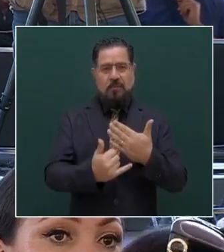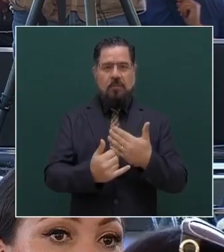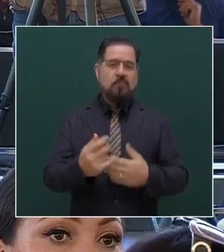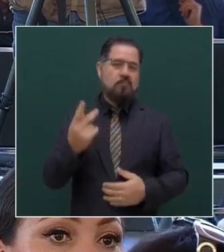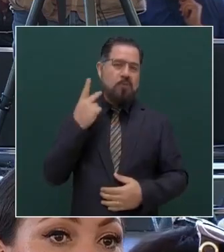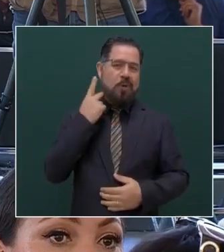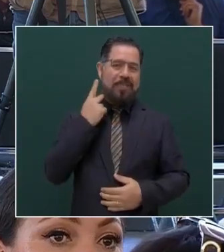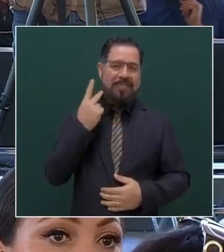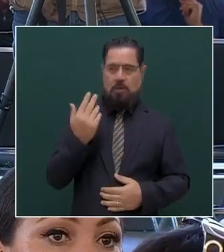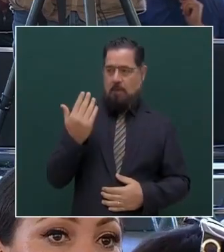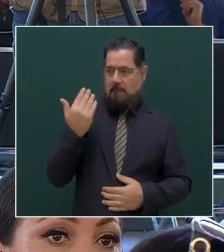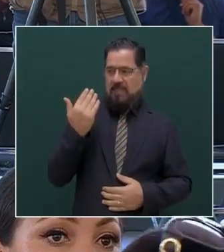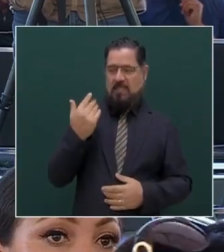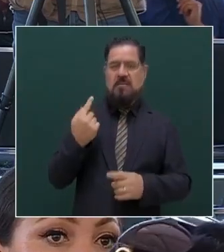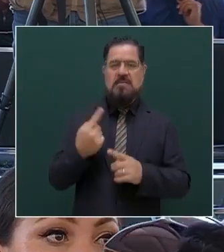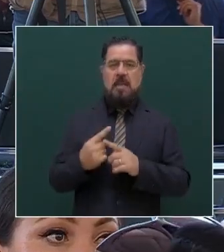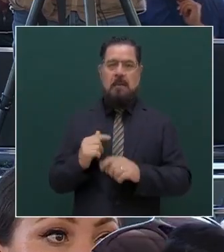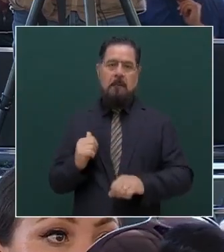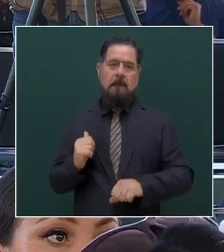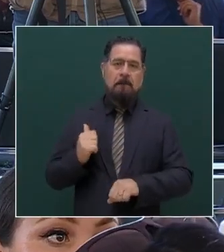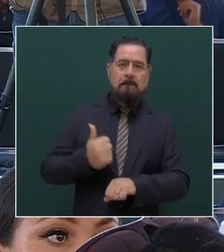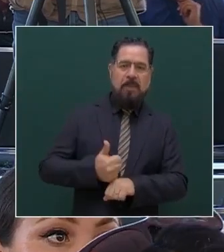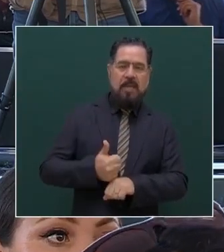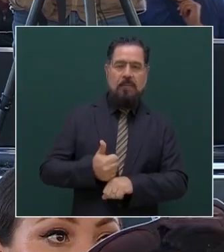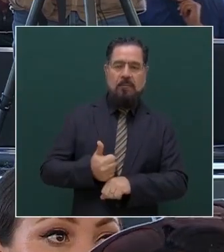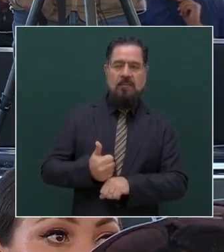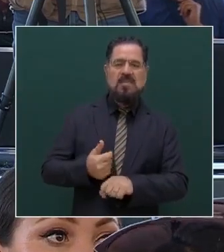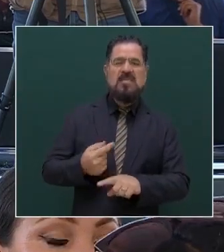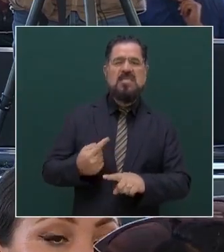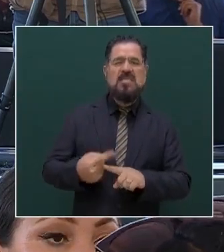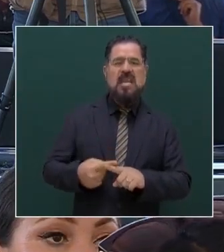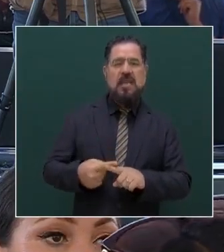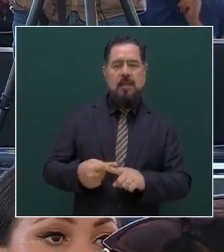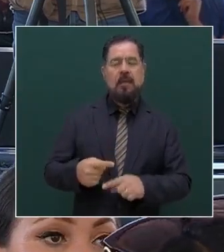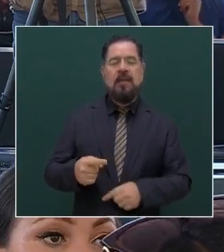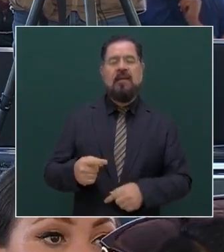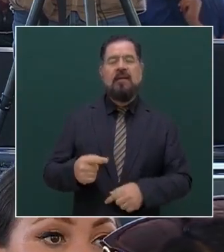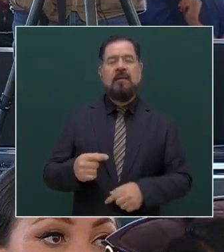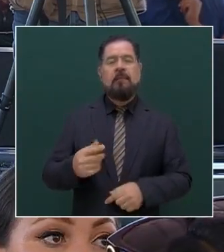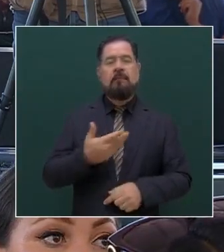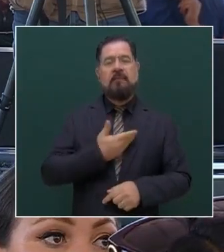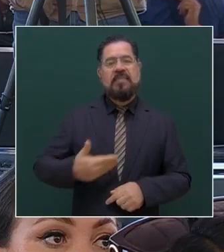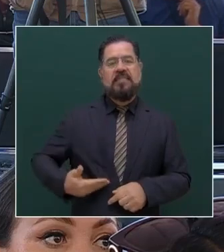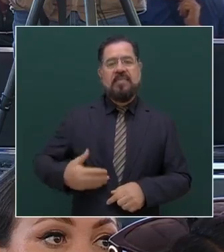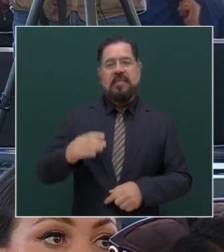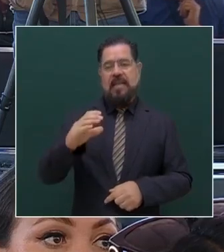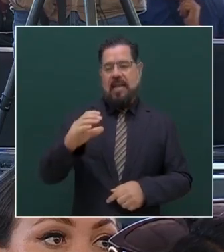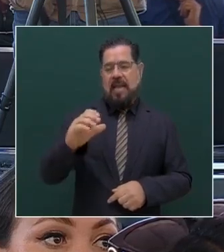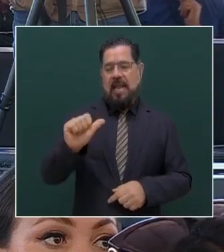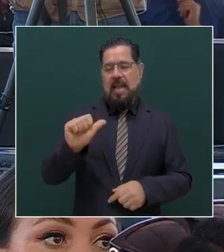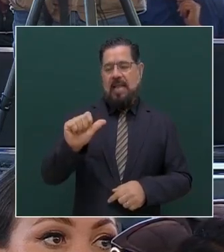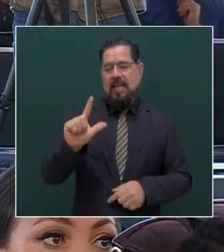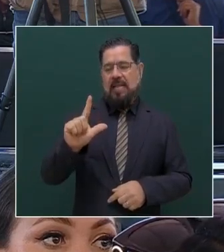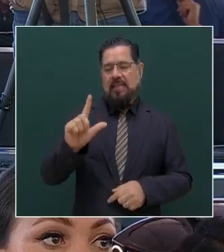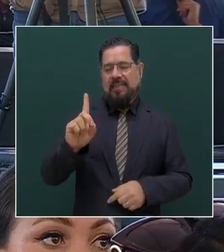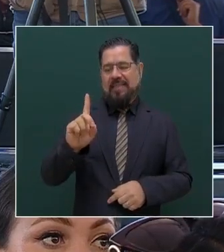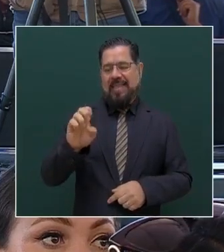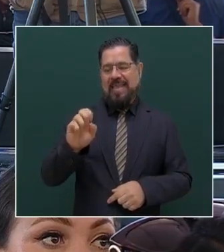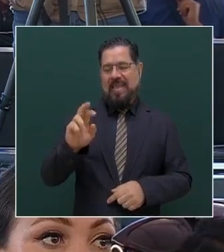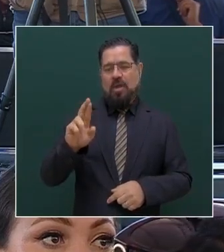impuesto por Felipe Calderón en el territorio, que afecta al territorio yaqui,